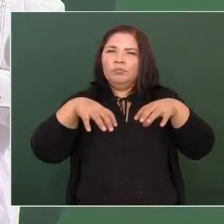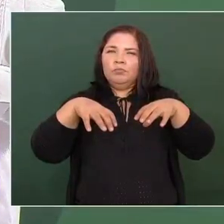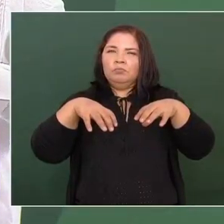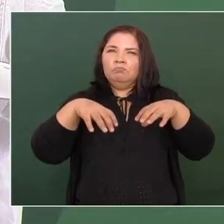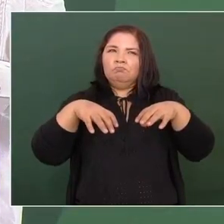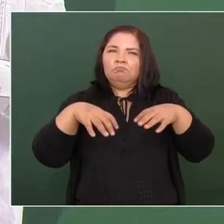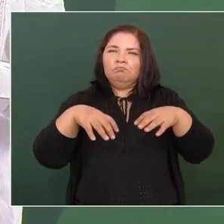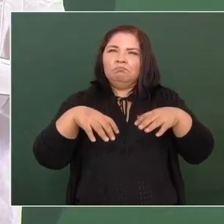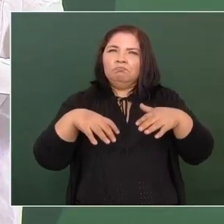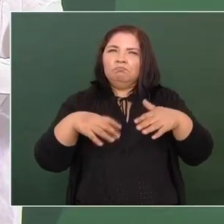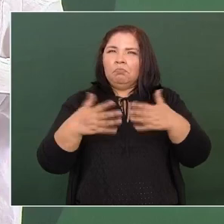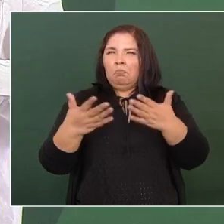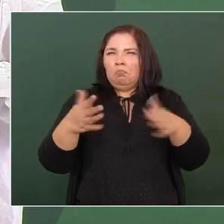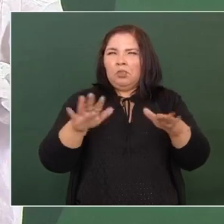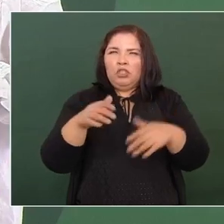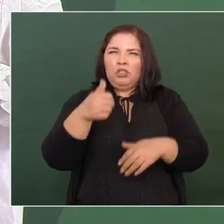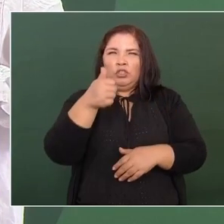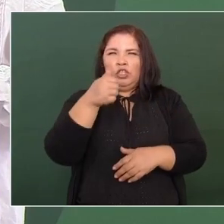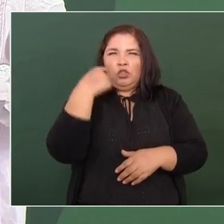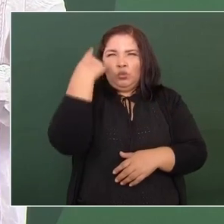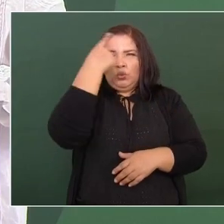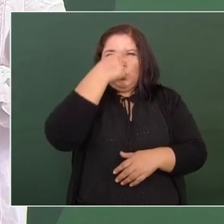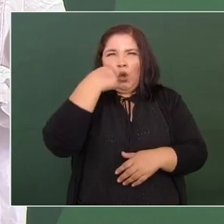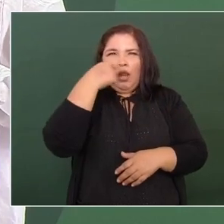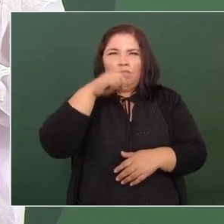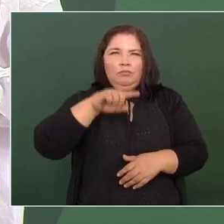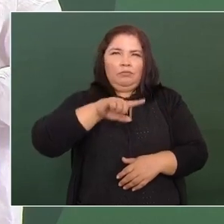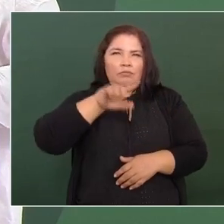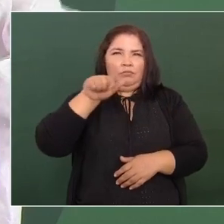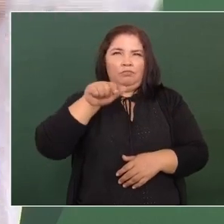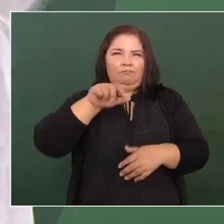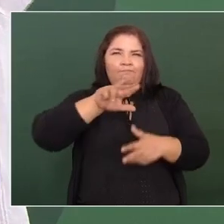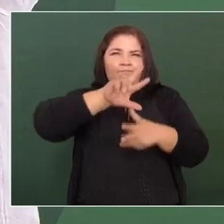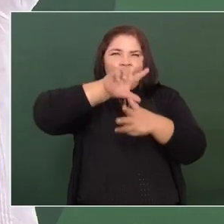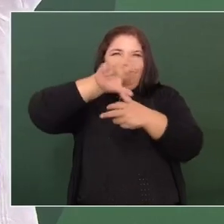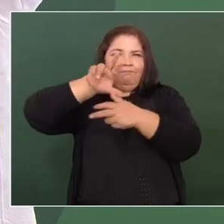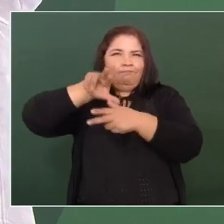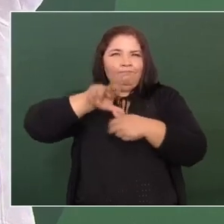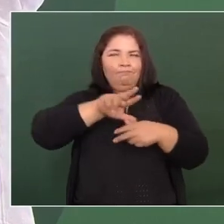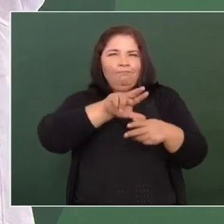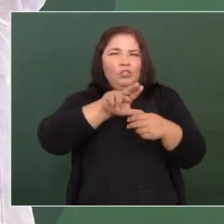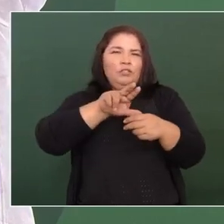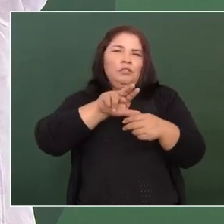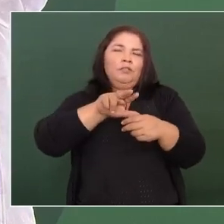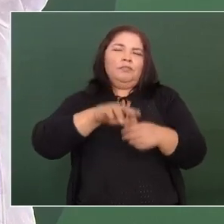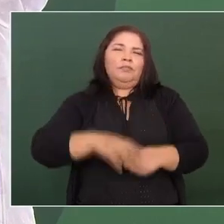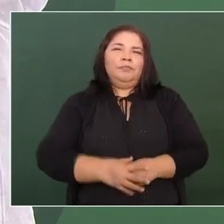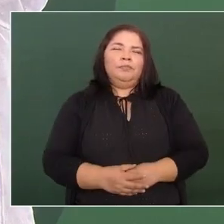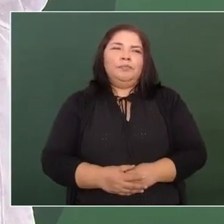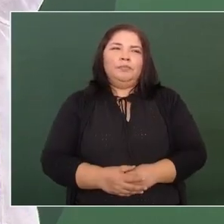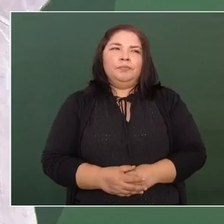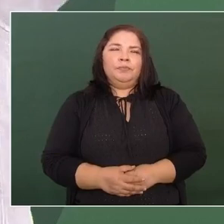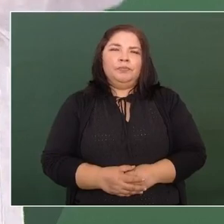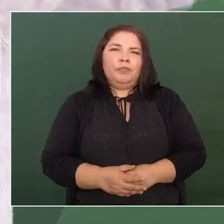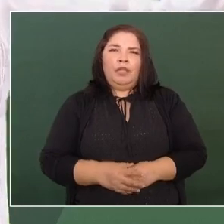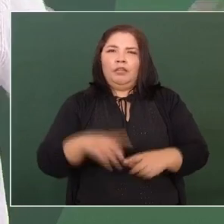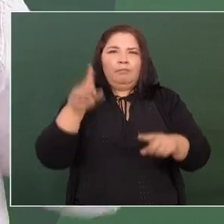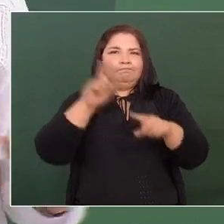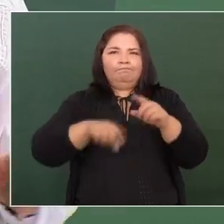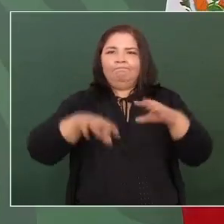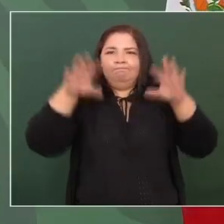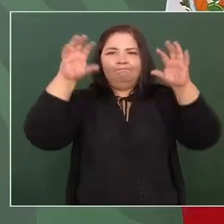como 6 horas después de que pasó el huracán y se quitó.